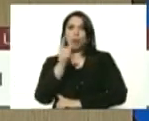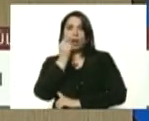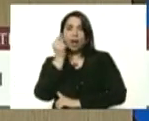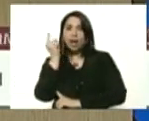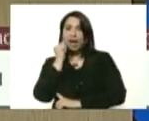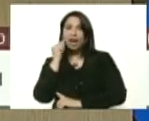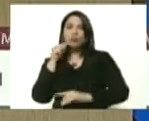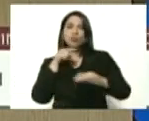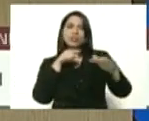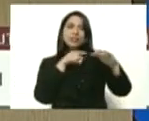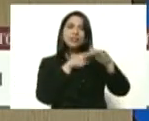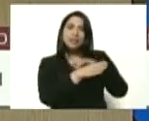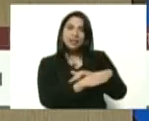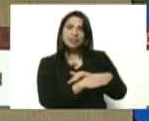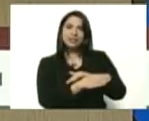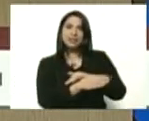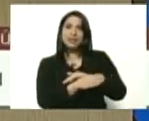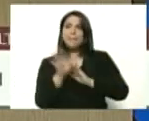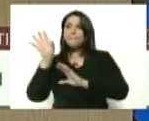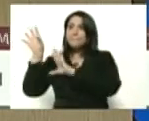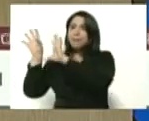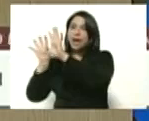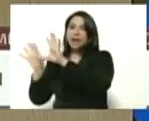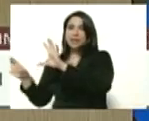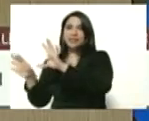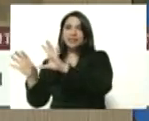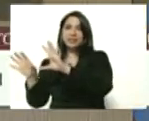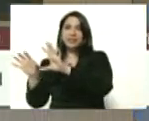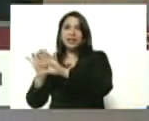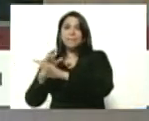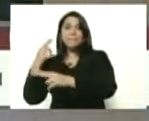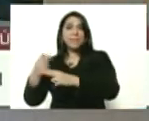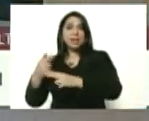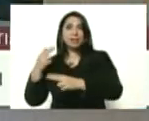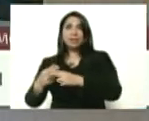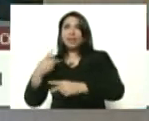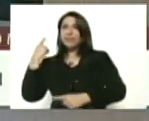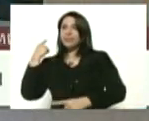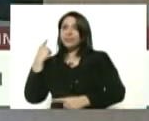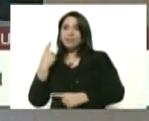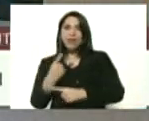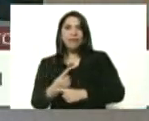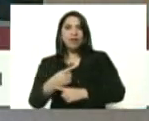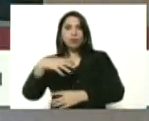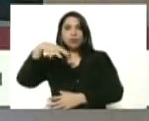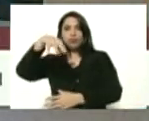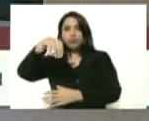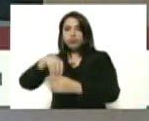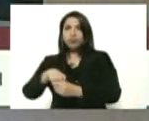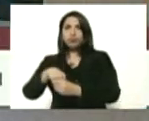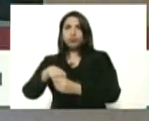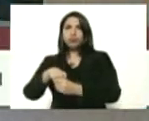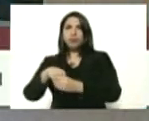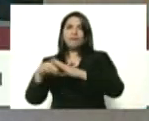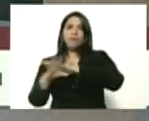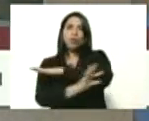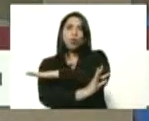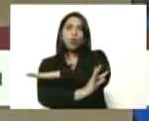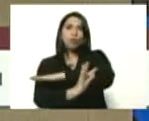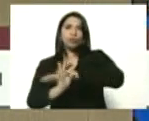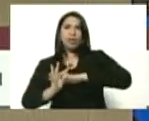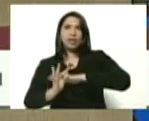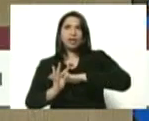que ingresen de estos países altamente riesgosos deberán cumplir en la frontera